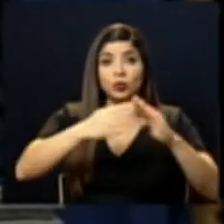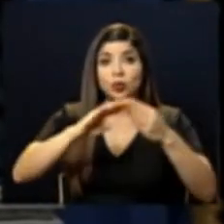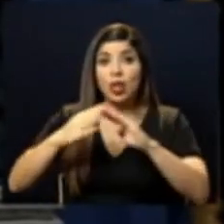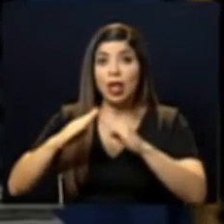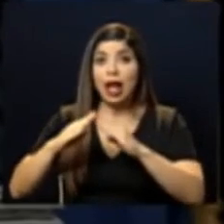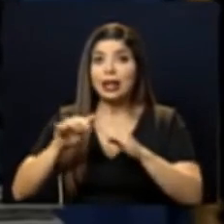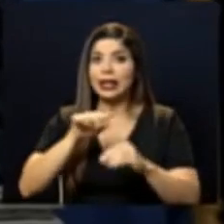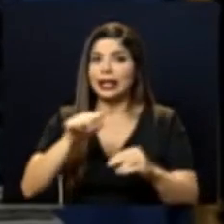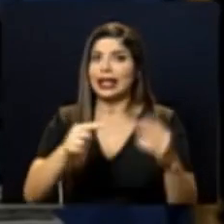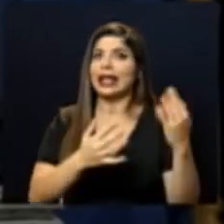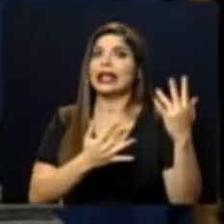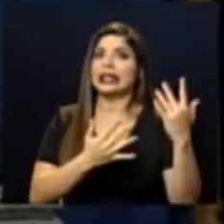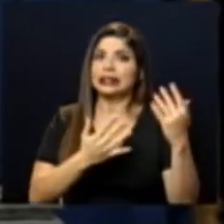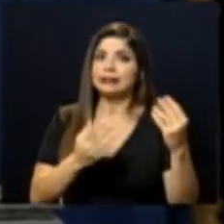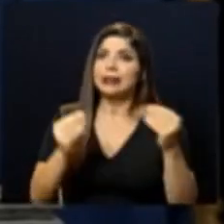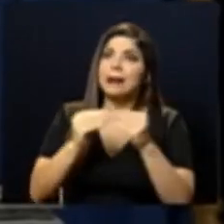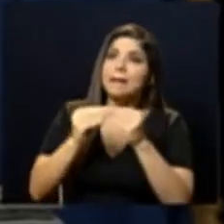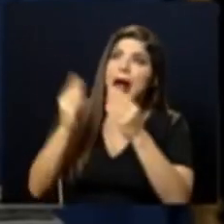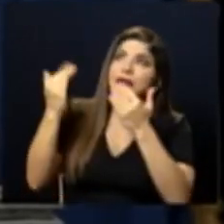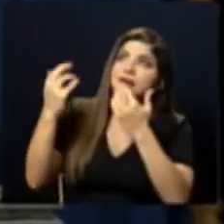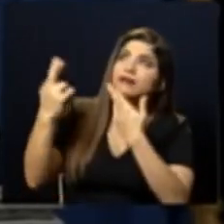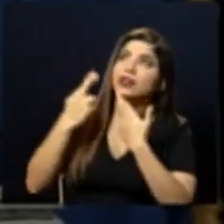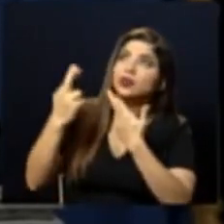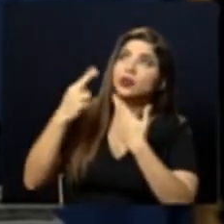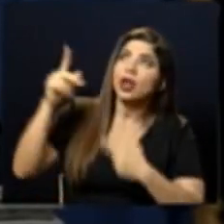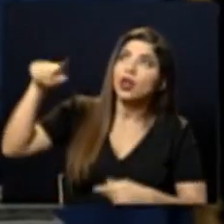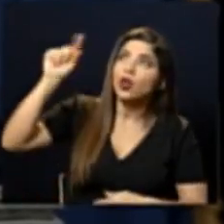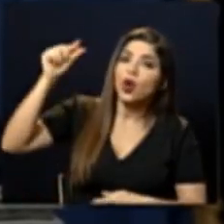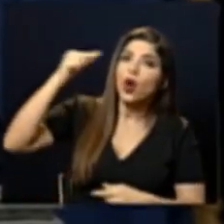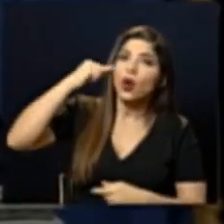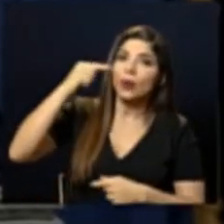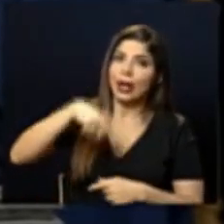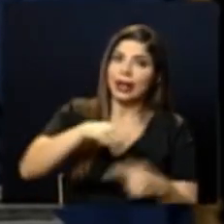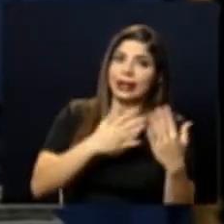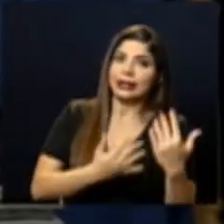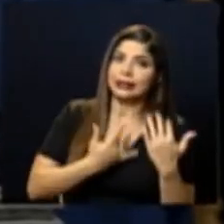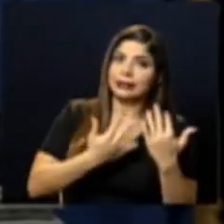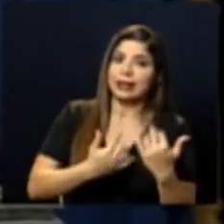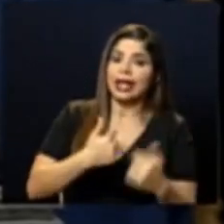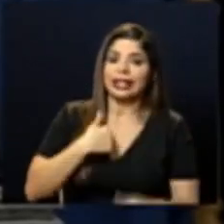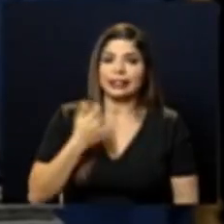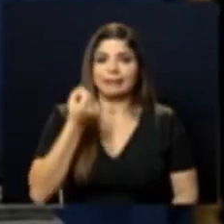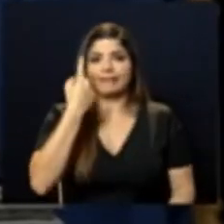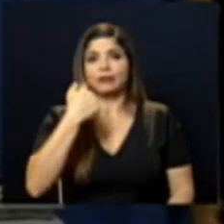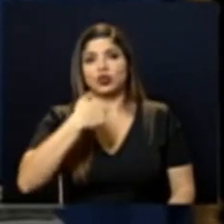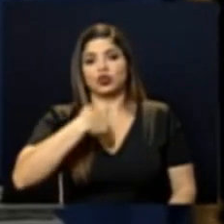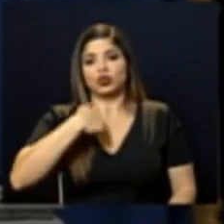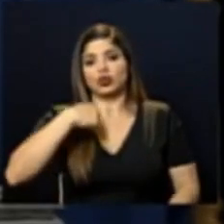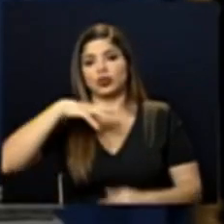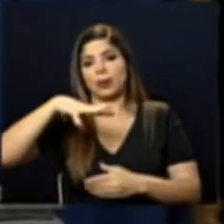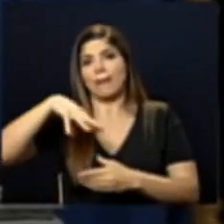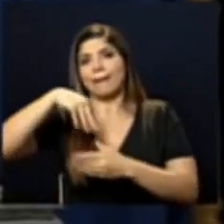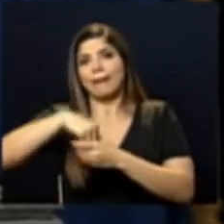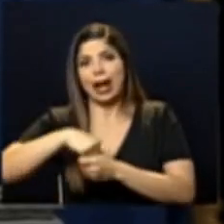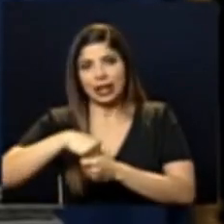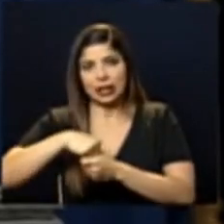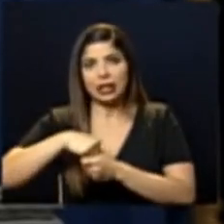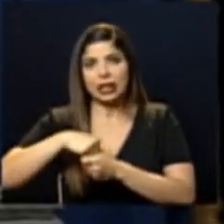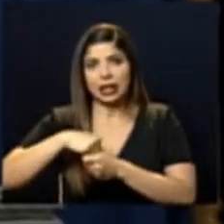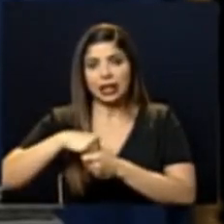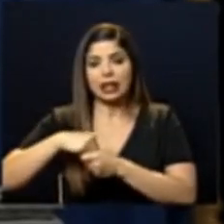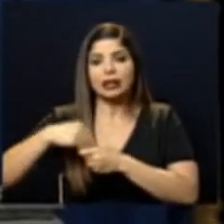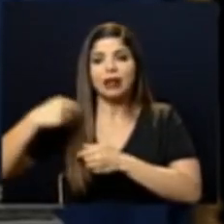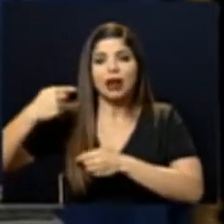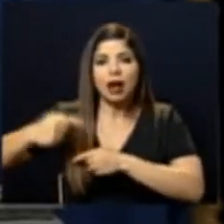espera más de sus gobernantes y entendiendo que soy parte de una